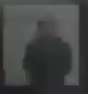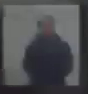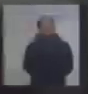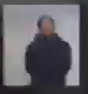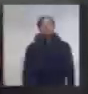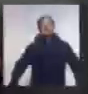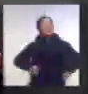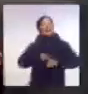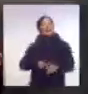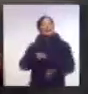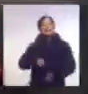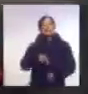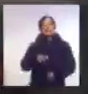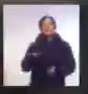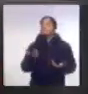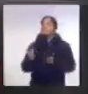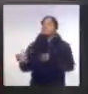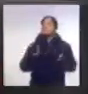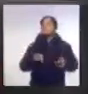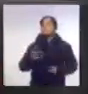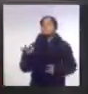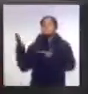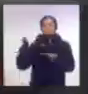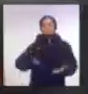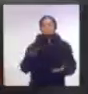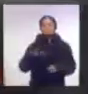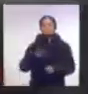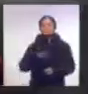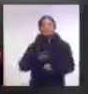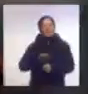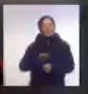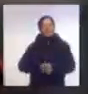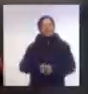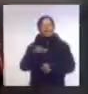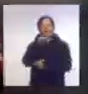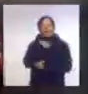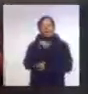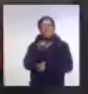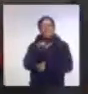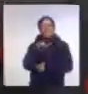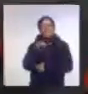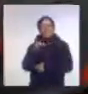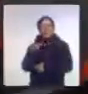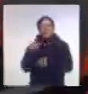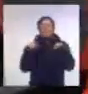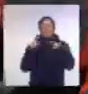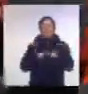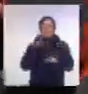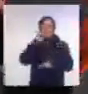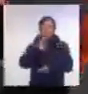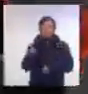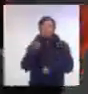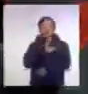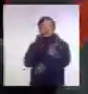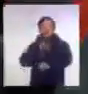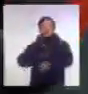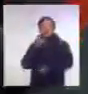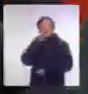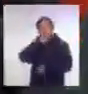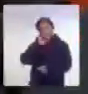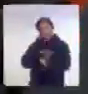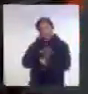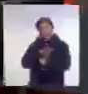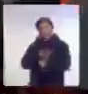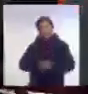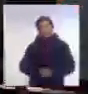Seguimos aquí en esta parte del estudio recibiendo en este momento a la maestra Amalia Romero. Ella es coordinadora del Festival